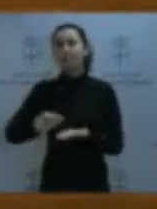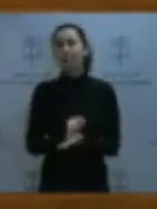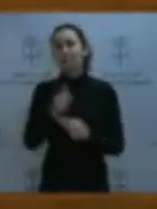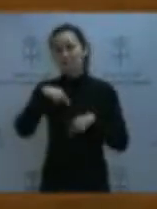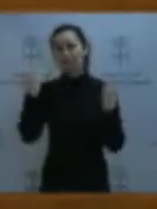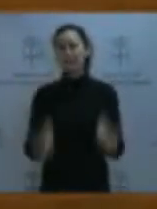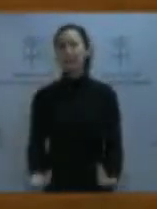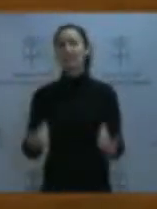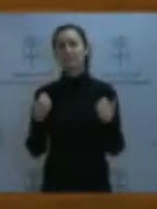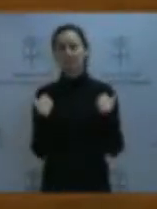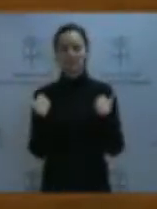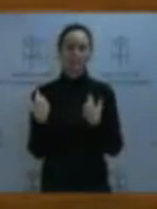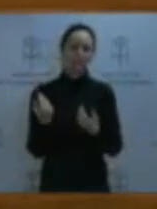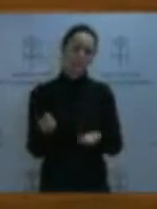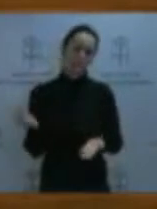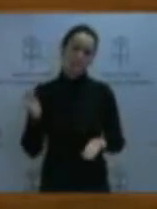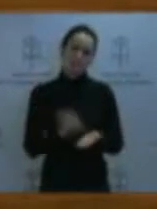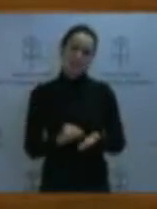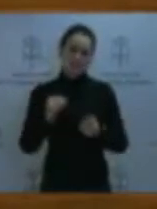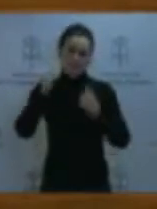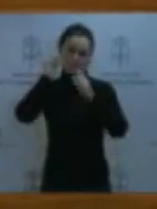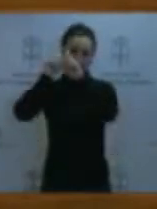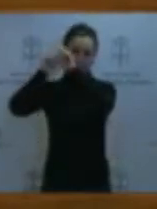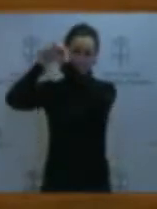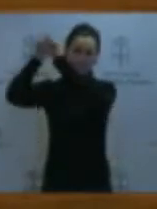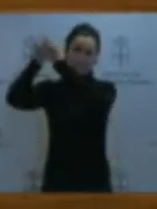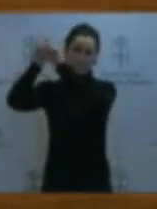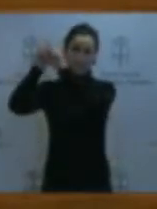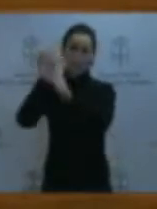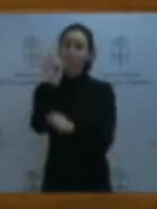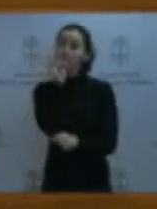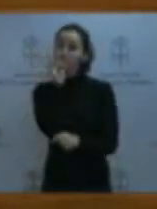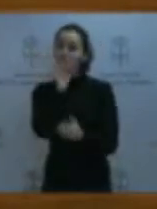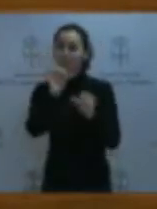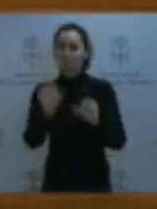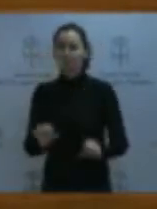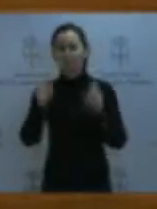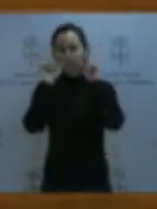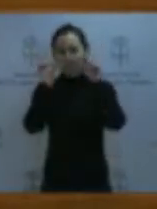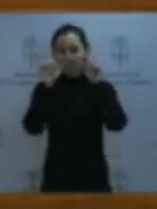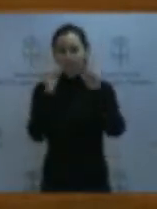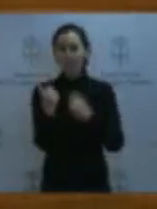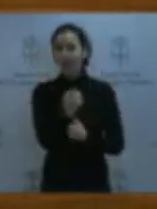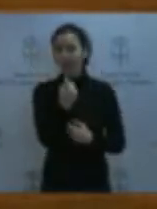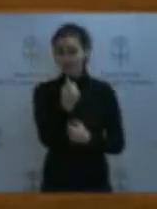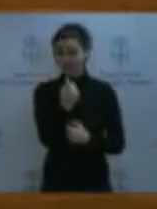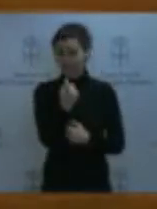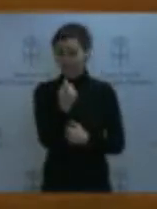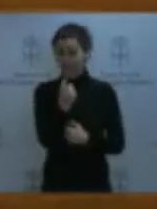si de verdad quieren reflexionar sobre el modelo educativo y necesitan el primer cuatrimestre